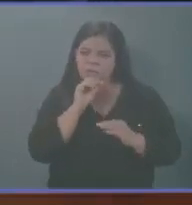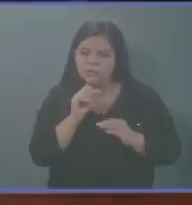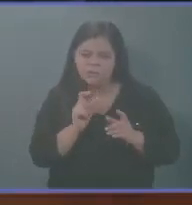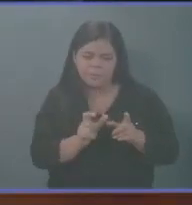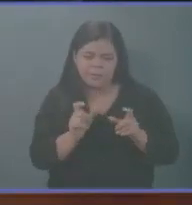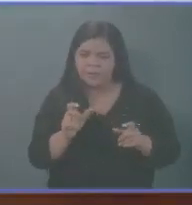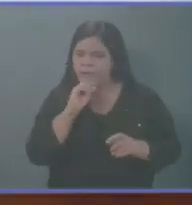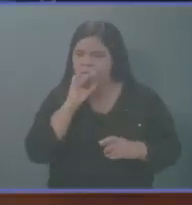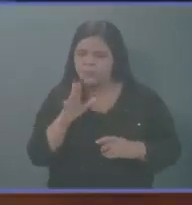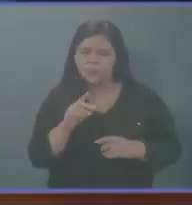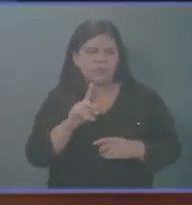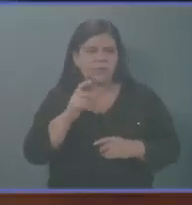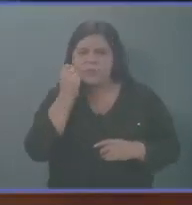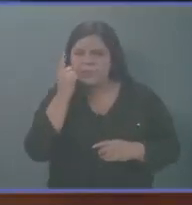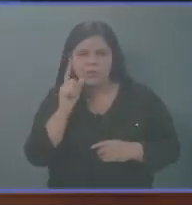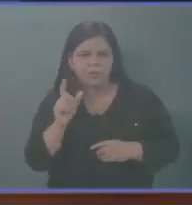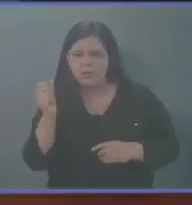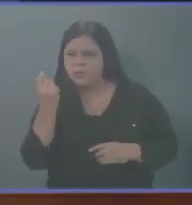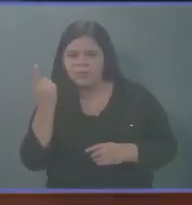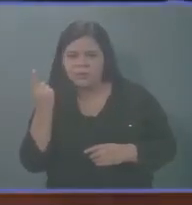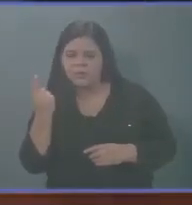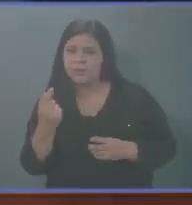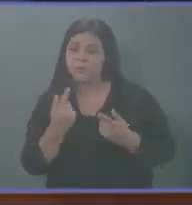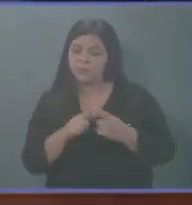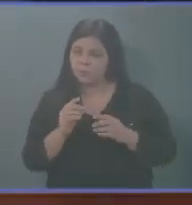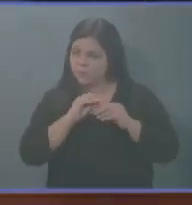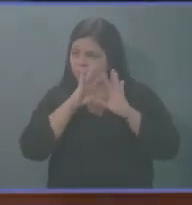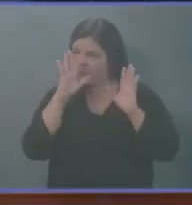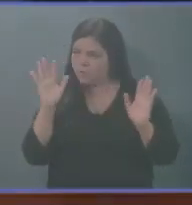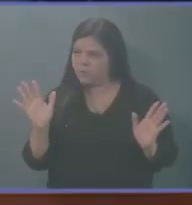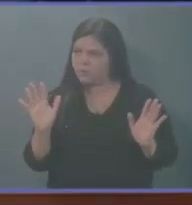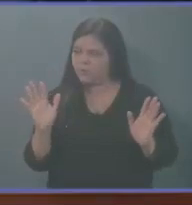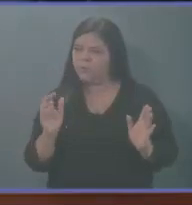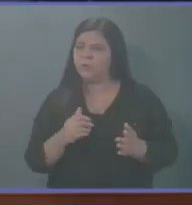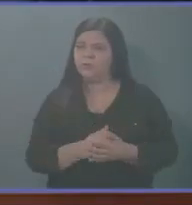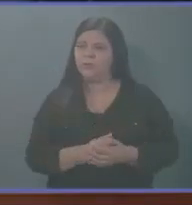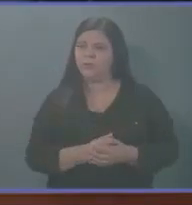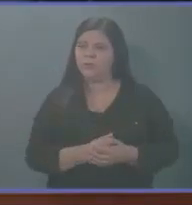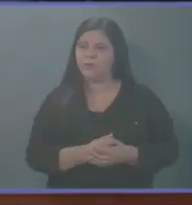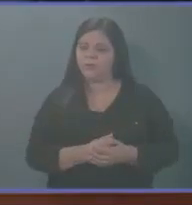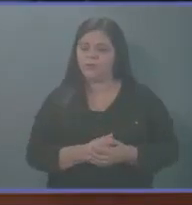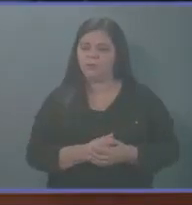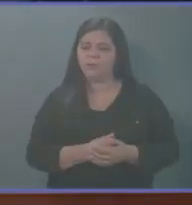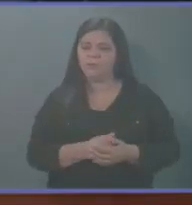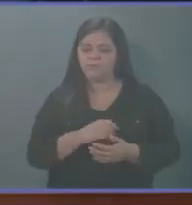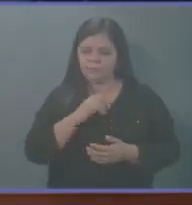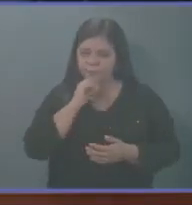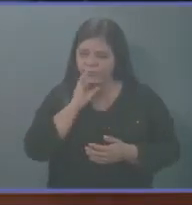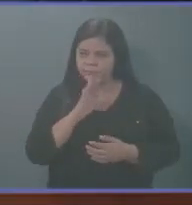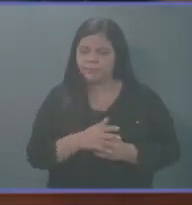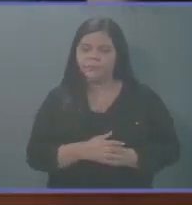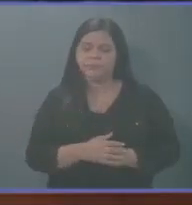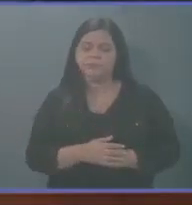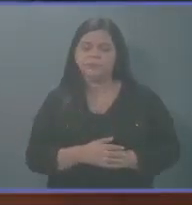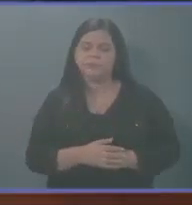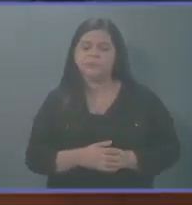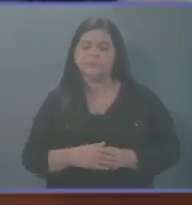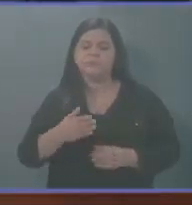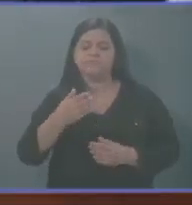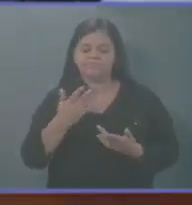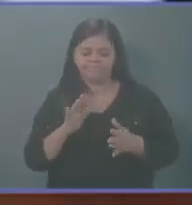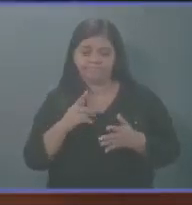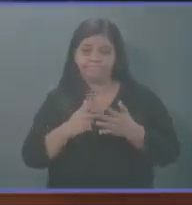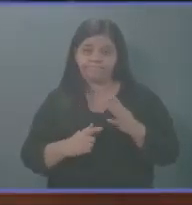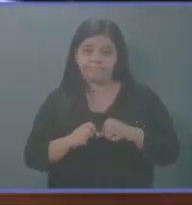entiende, no se entiende, pero aquí queda claro lo que se alega como imputación